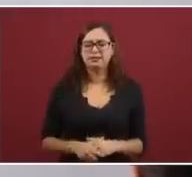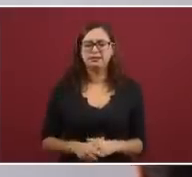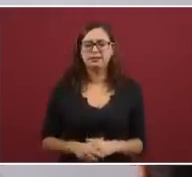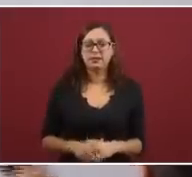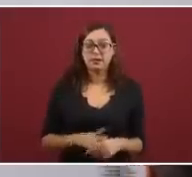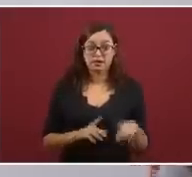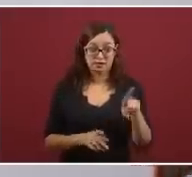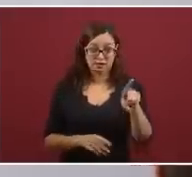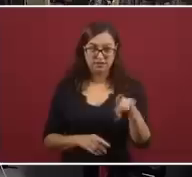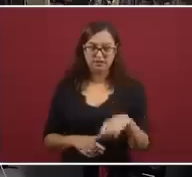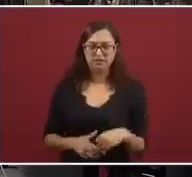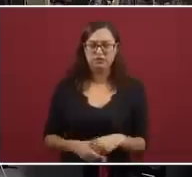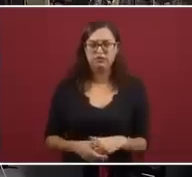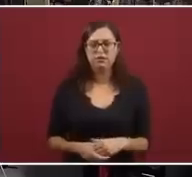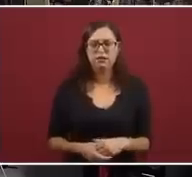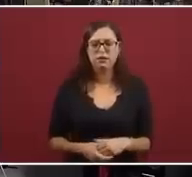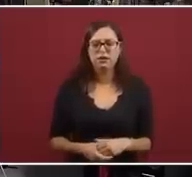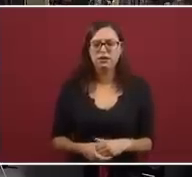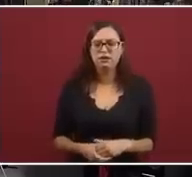Vamos allá.